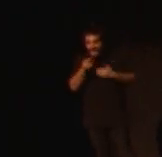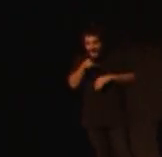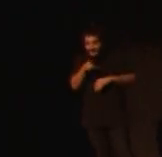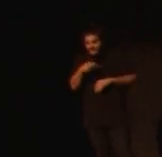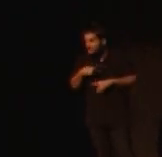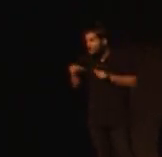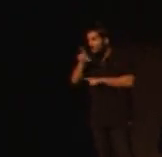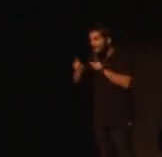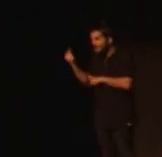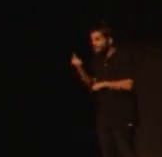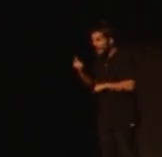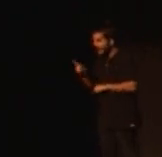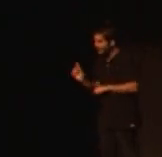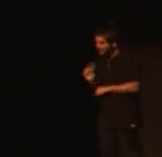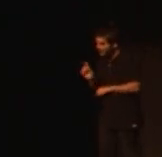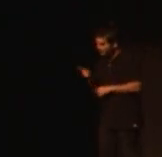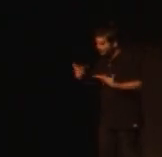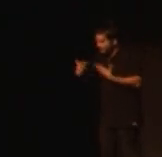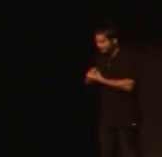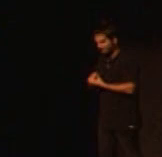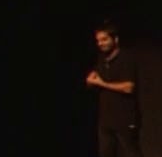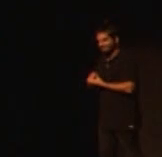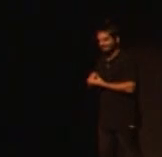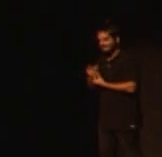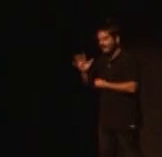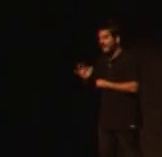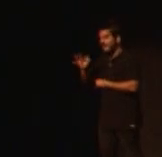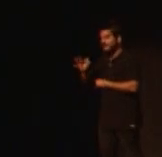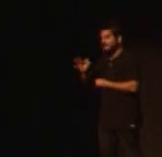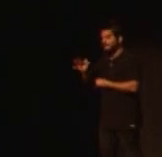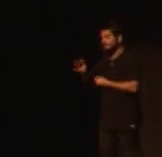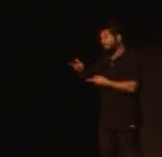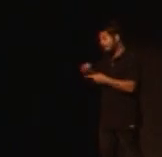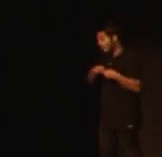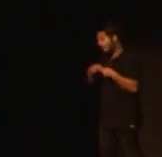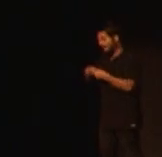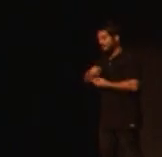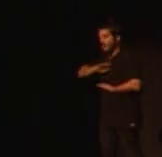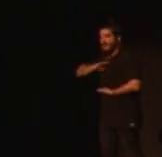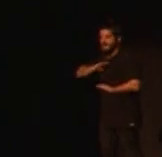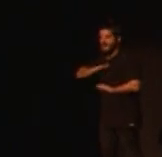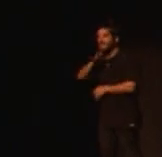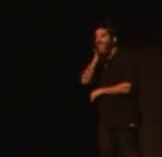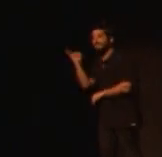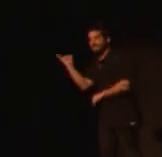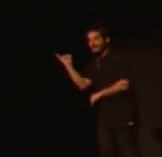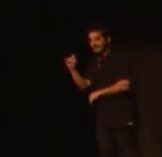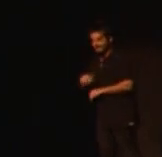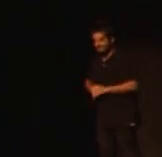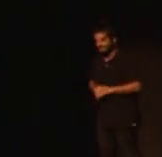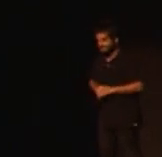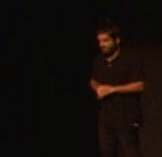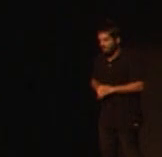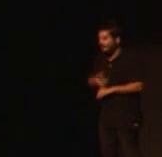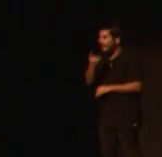no es solo que nos hacemos compañía, sino que las dos compartimos capacidades y habilidades. Oye, ojo, que cada una escala su propia